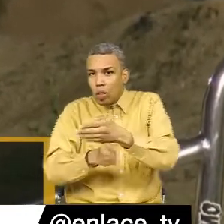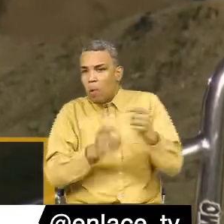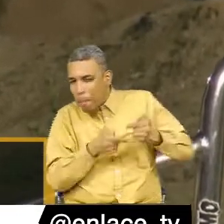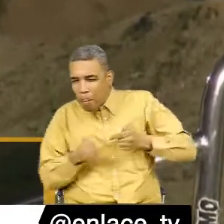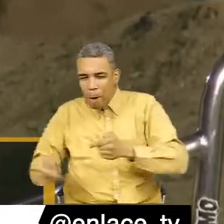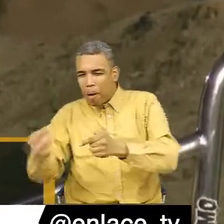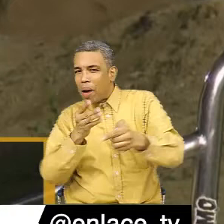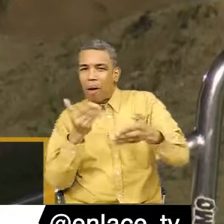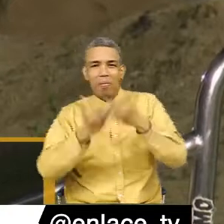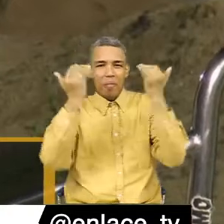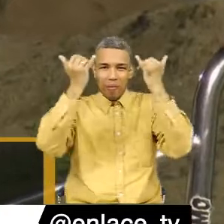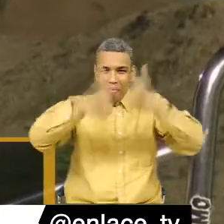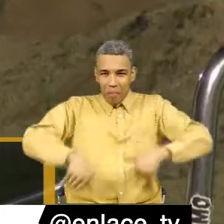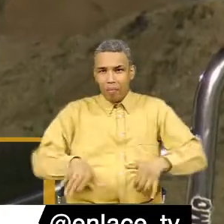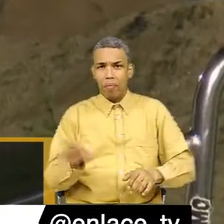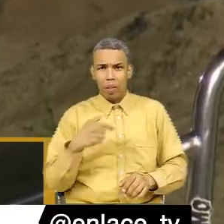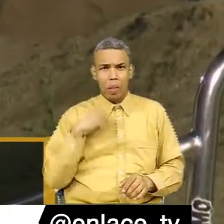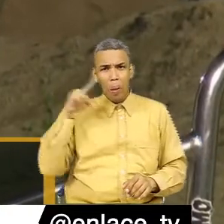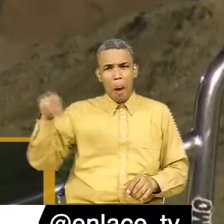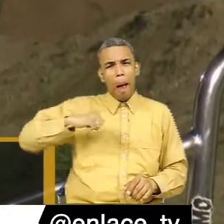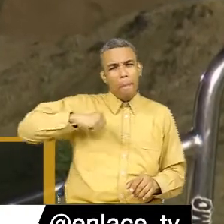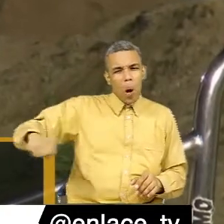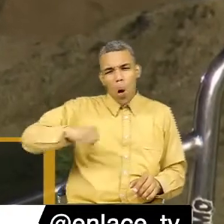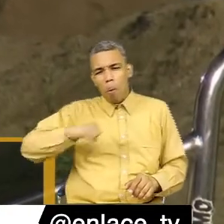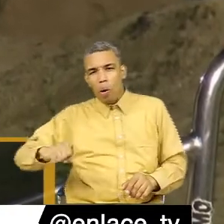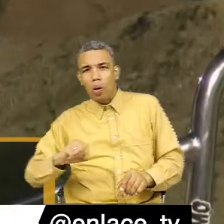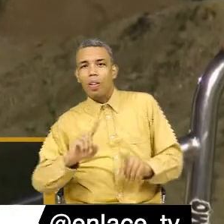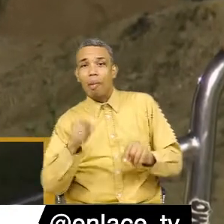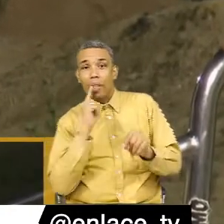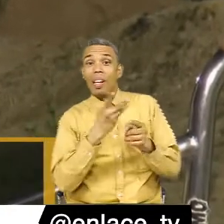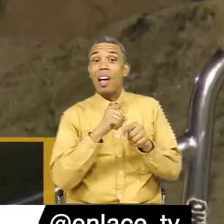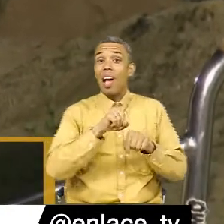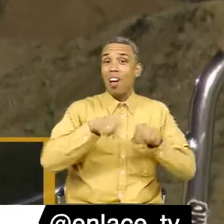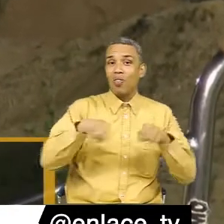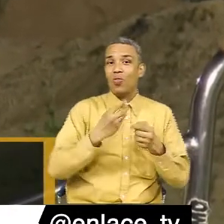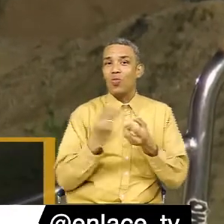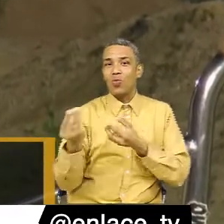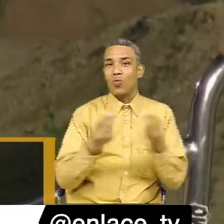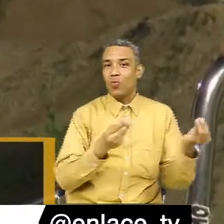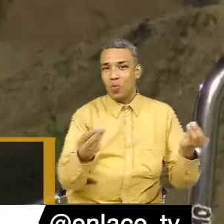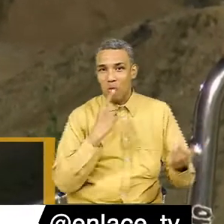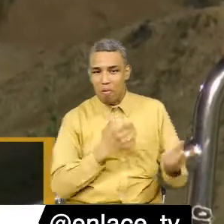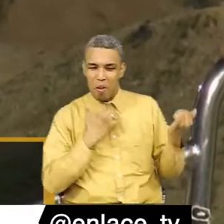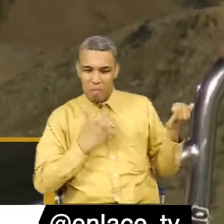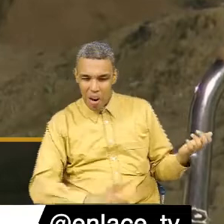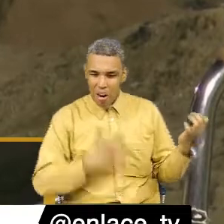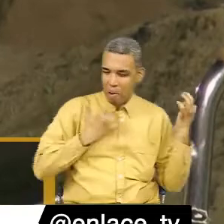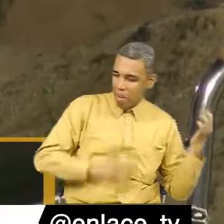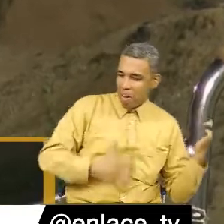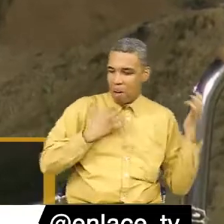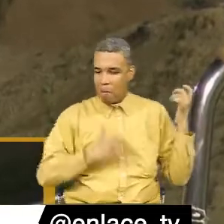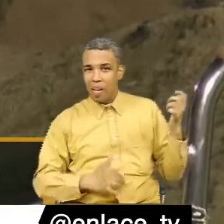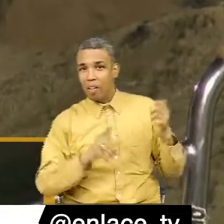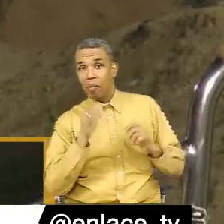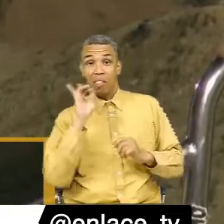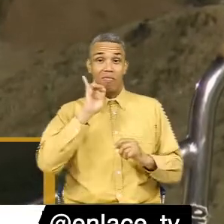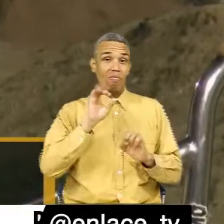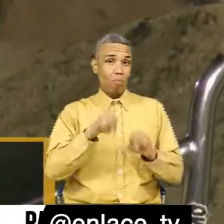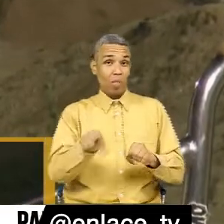a tener música en vivo, probablemente hay unas bandas de rock de Barranca que quieren unirse también, entonces va a estar muy bueno para que la familia venga en general a disfrutar de una